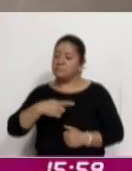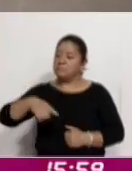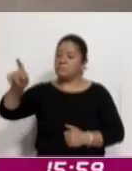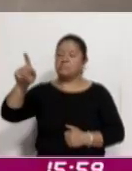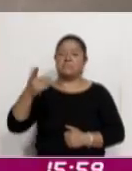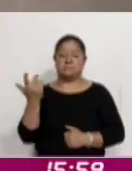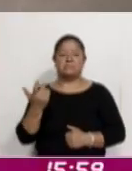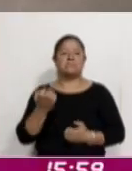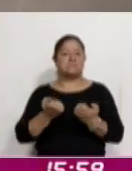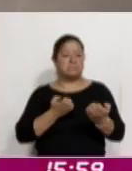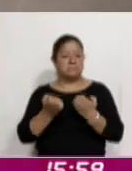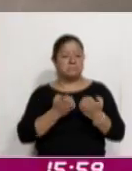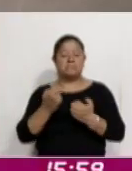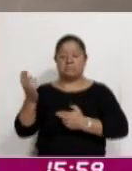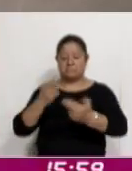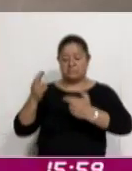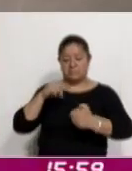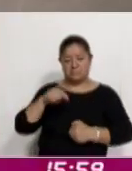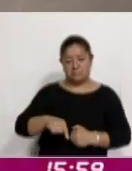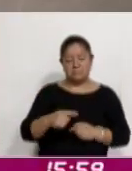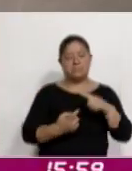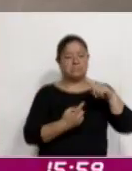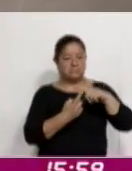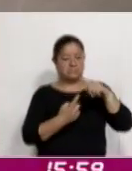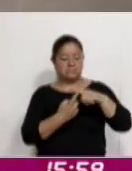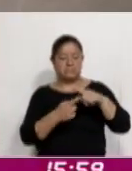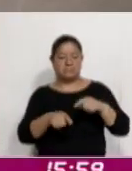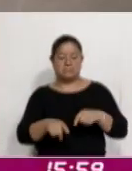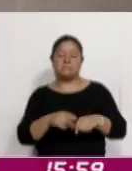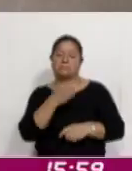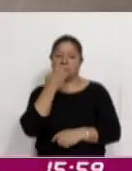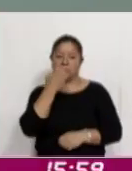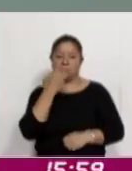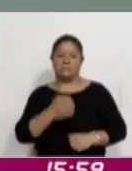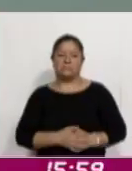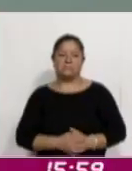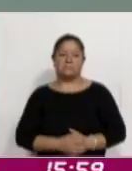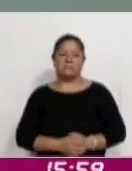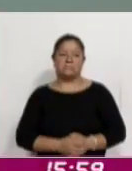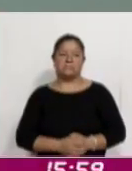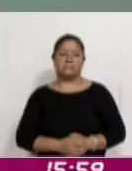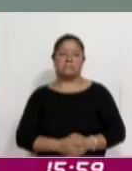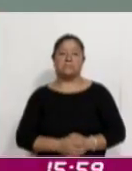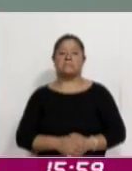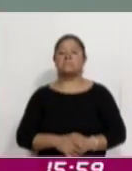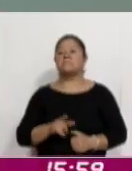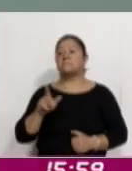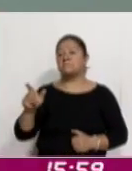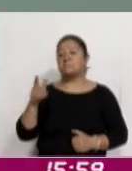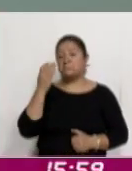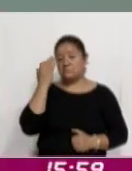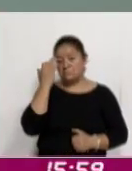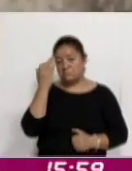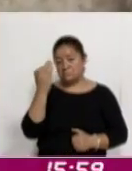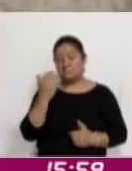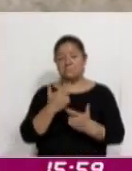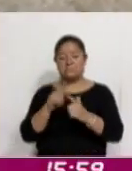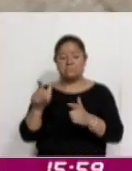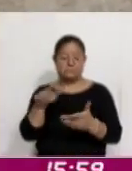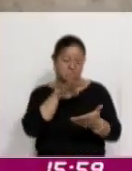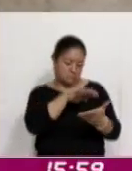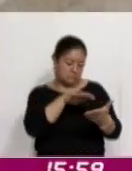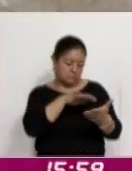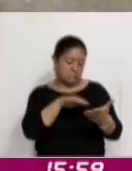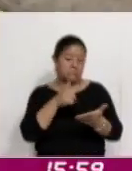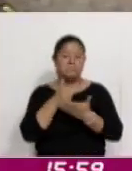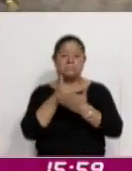gimnasio, regreso y termino haciendo mis actividades de la escuela. En sus tiempos libres, Abdul López se dedica a la lectura, ayuda